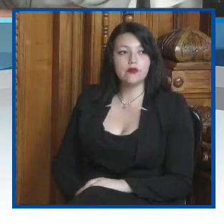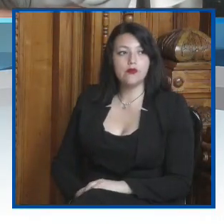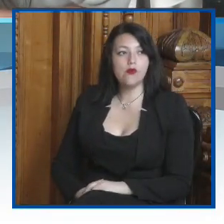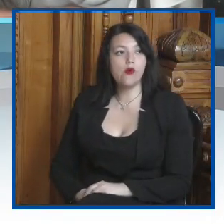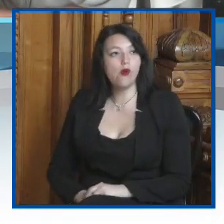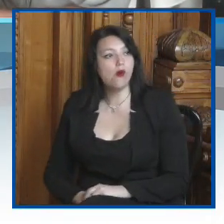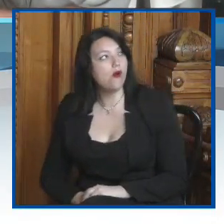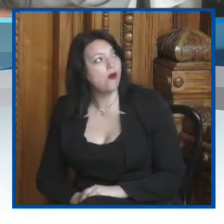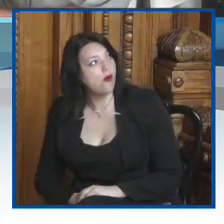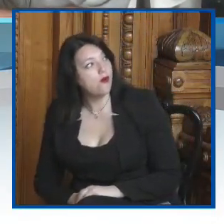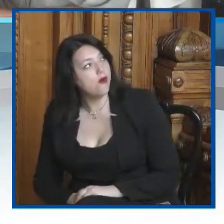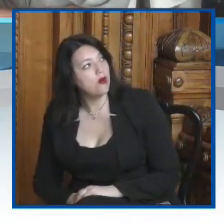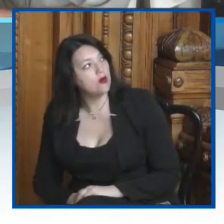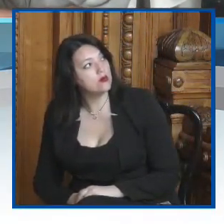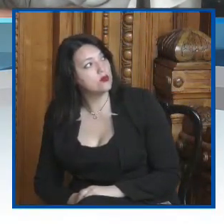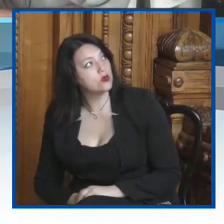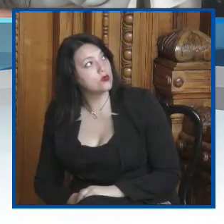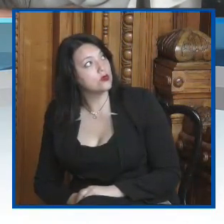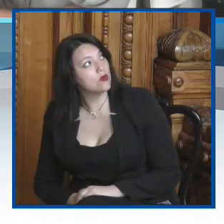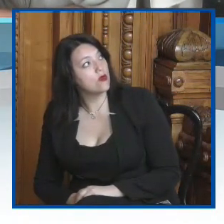Ahí lo mismo.